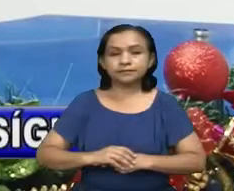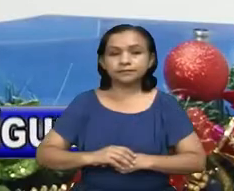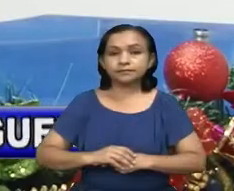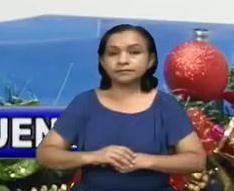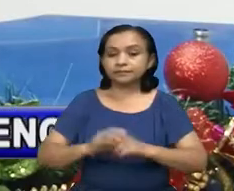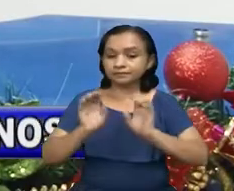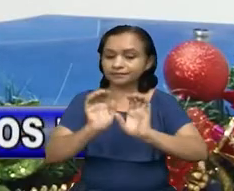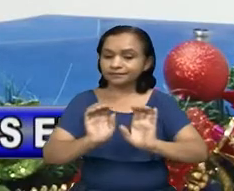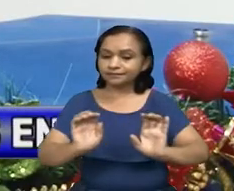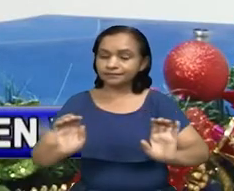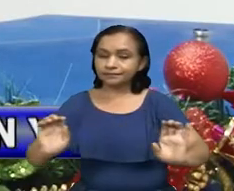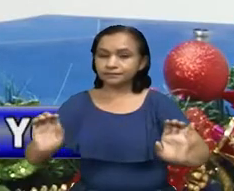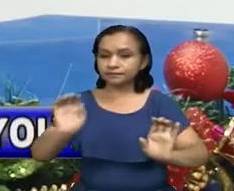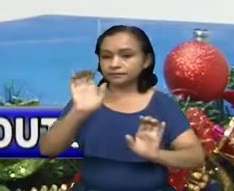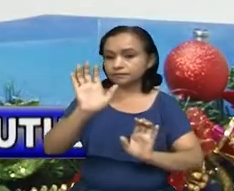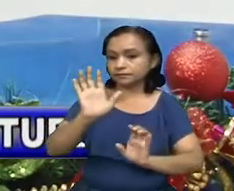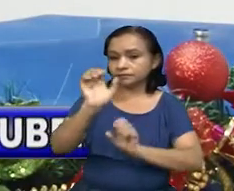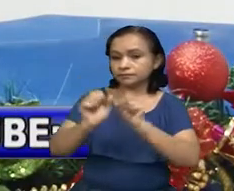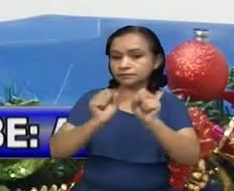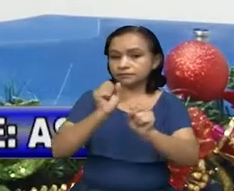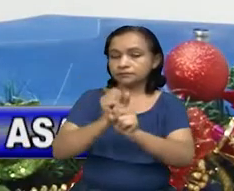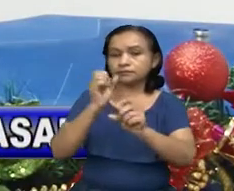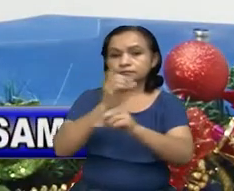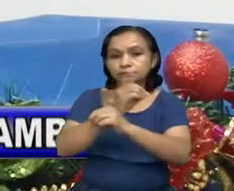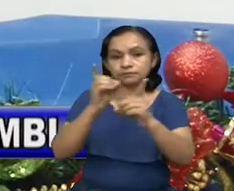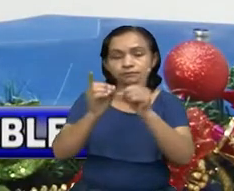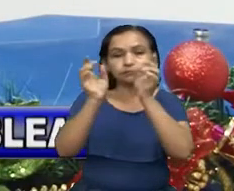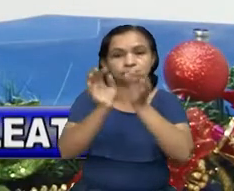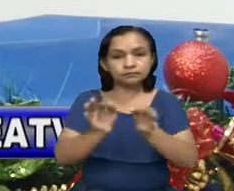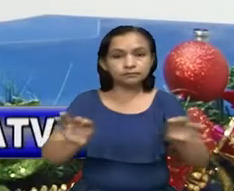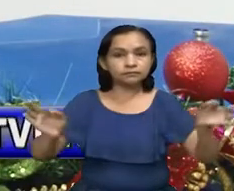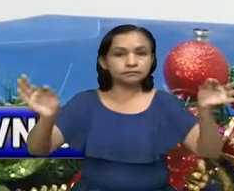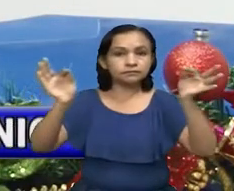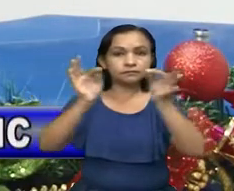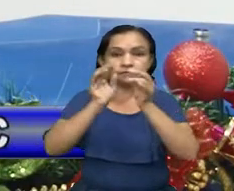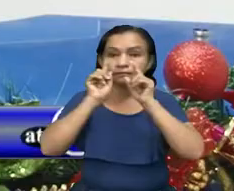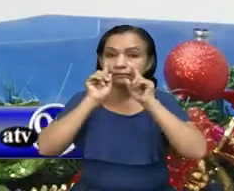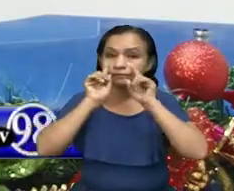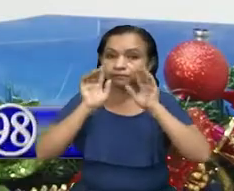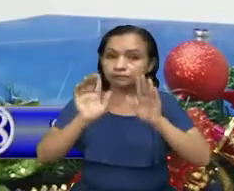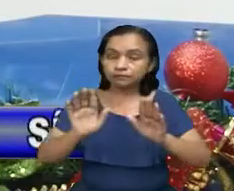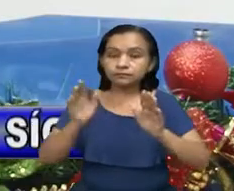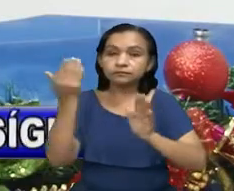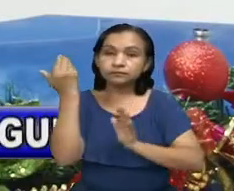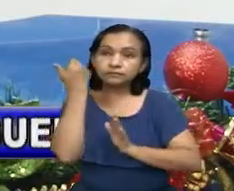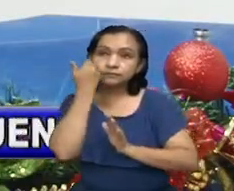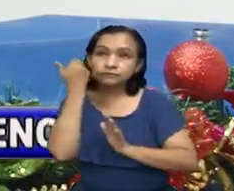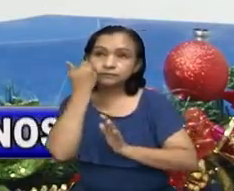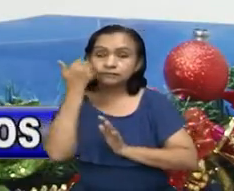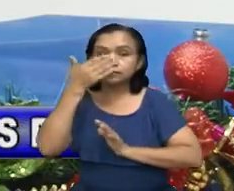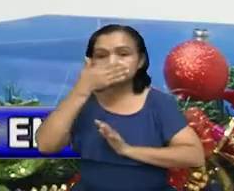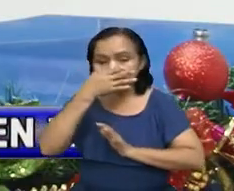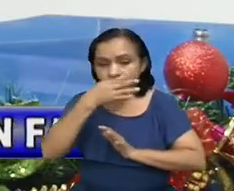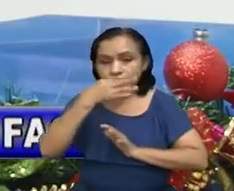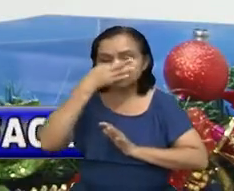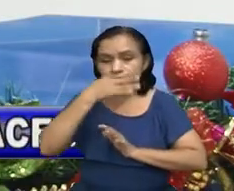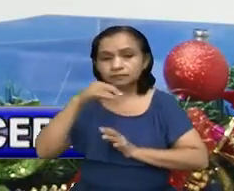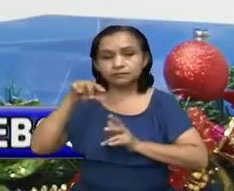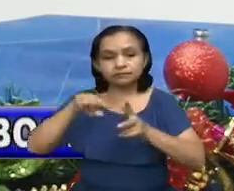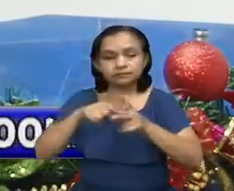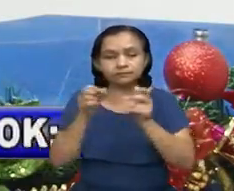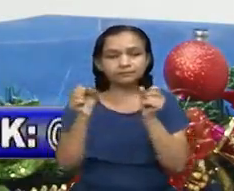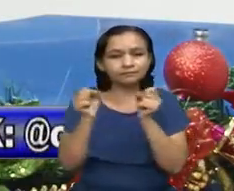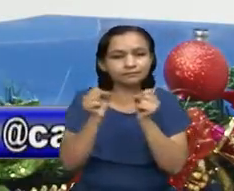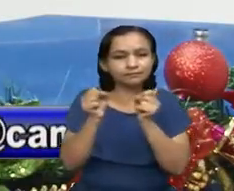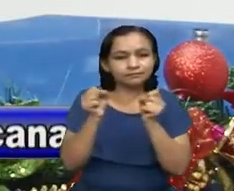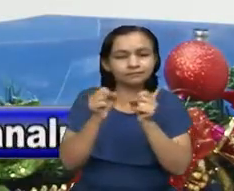Los niños menores de 5 años deben ser una prioridad en las medidas de precaución ante enfermedades respiratorias con la entrada del frente